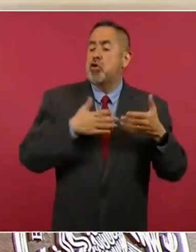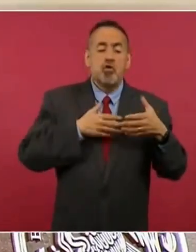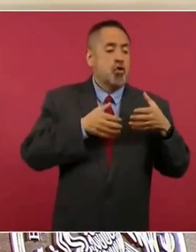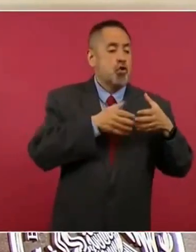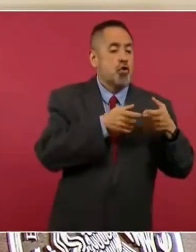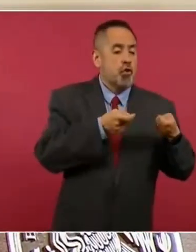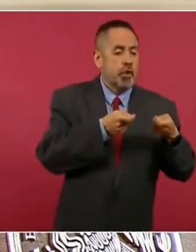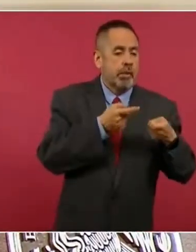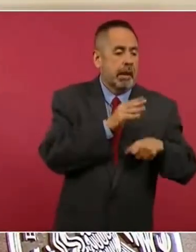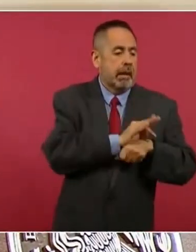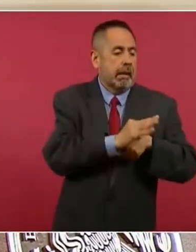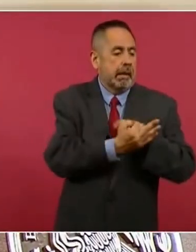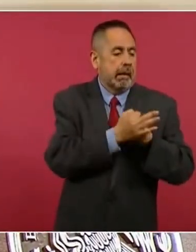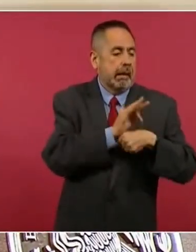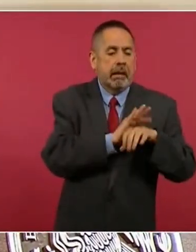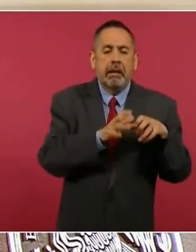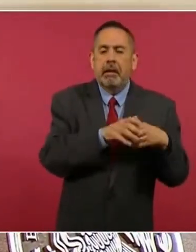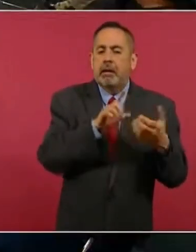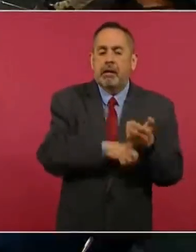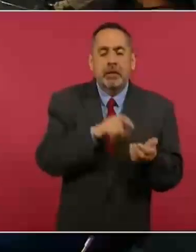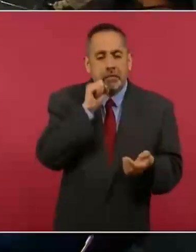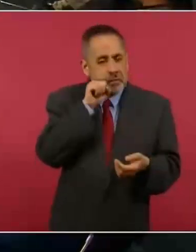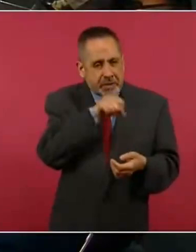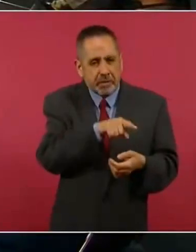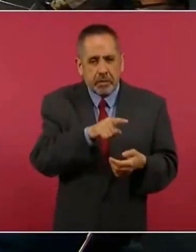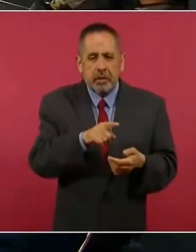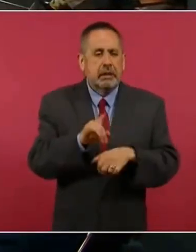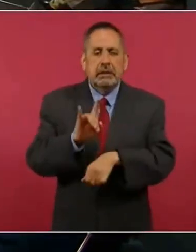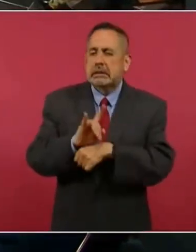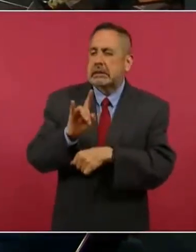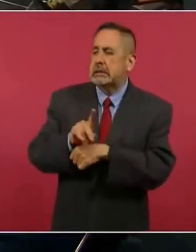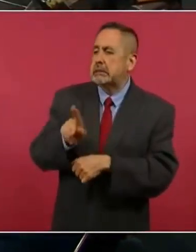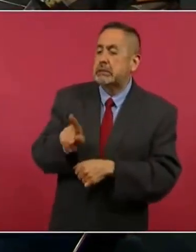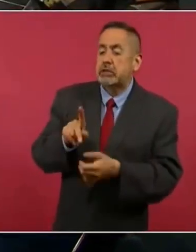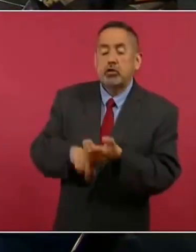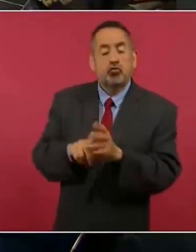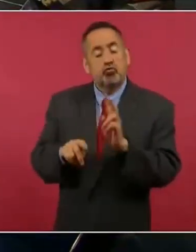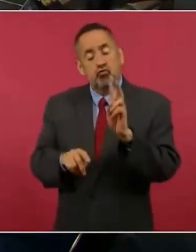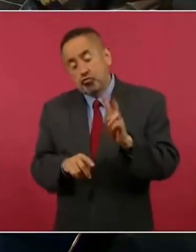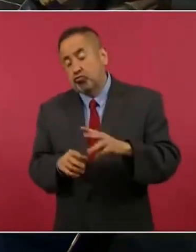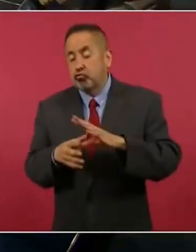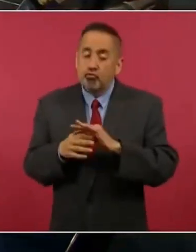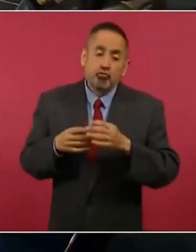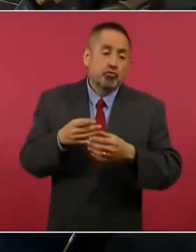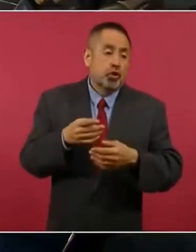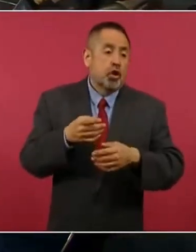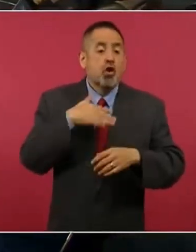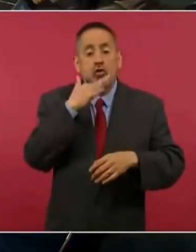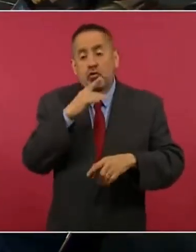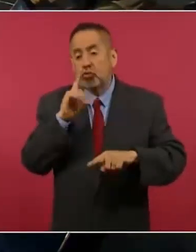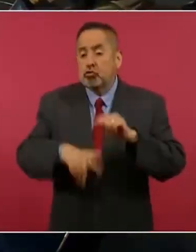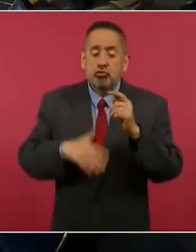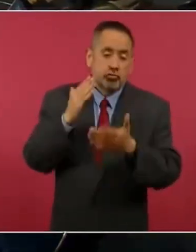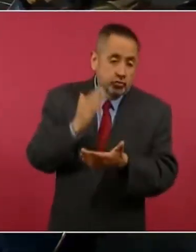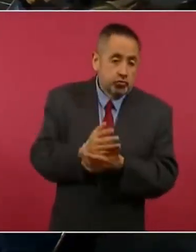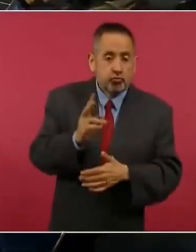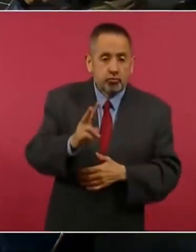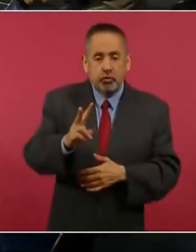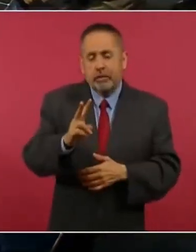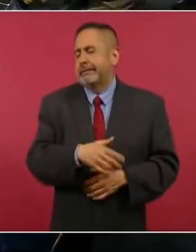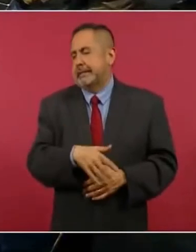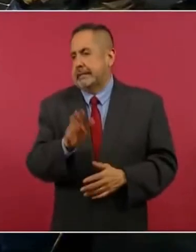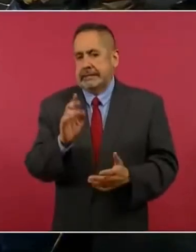para proteger intereses y para simular de que se combatía la corrupción, de que se combatía